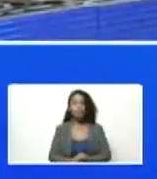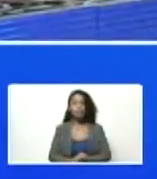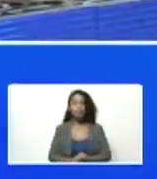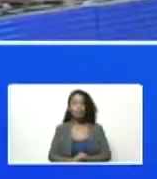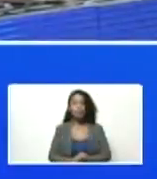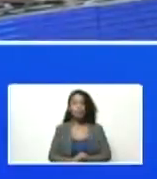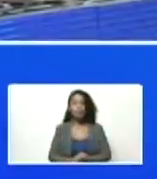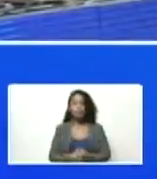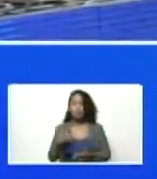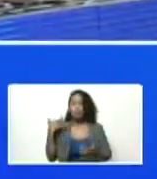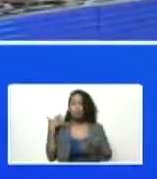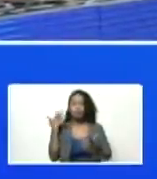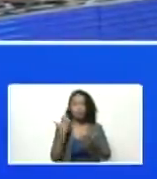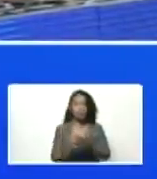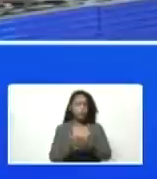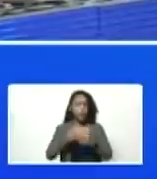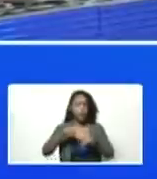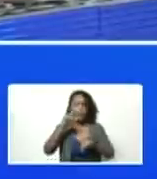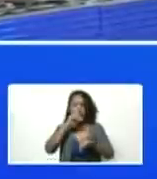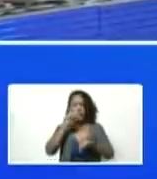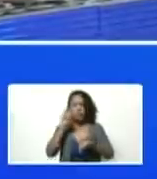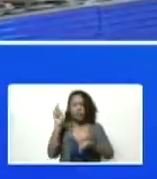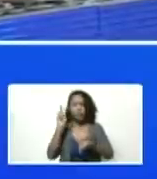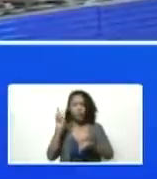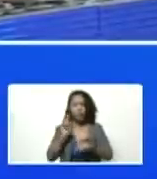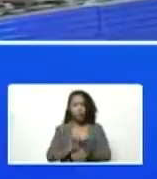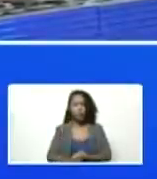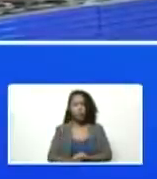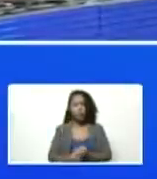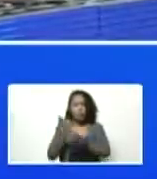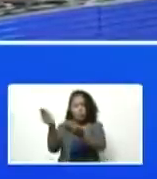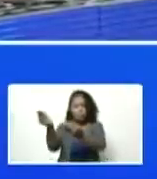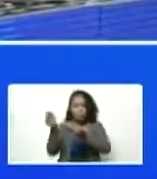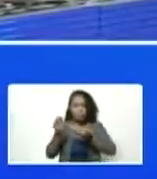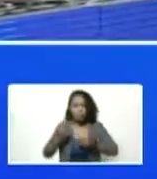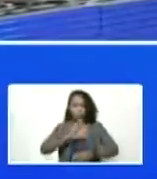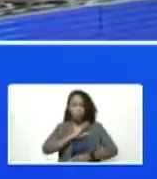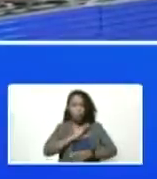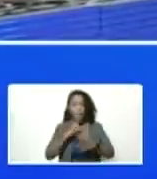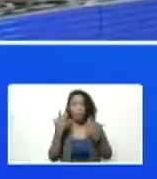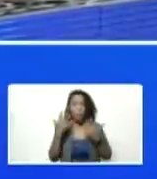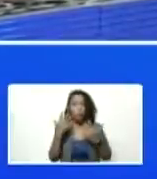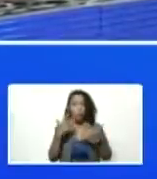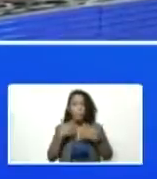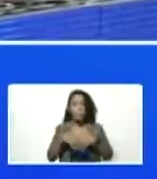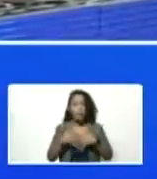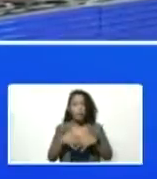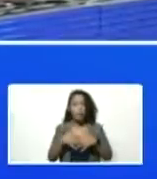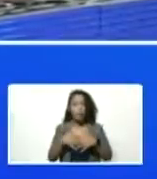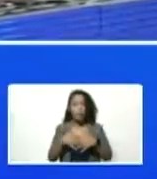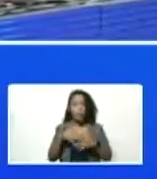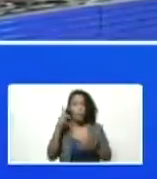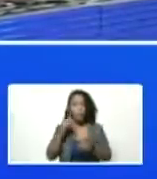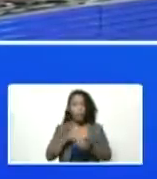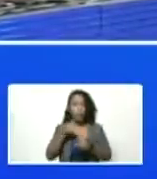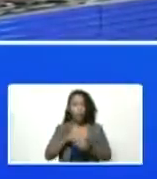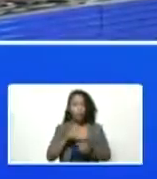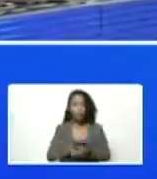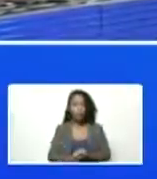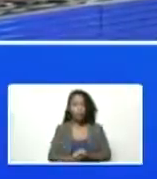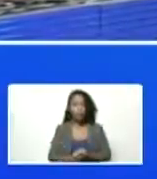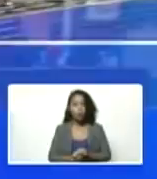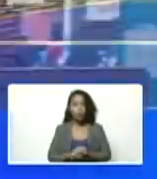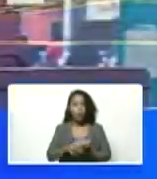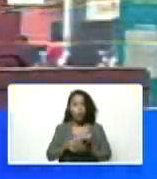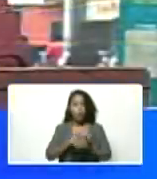de muchos años en Venezuela y me las entregó en mis manos. Se trata del empresario petrolero y de medios